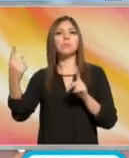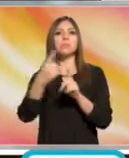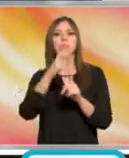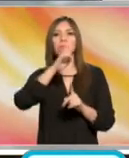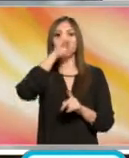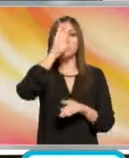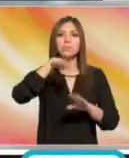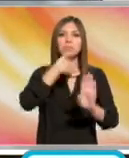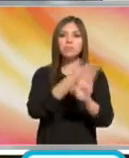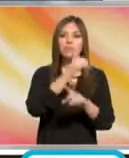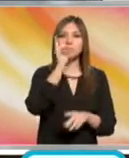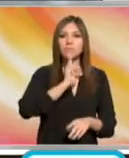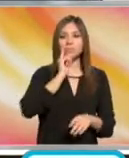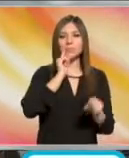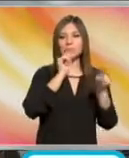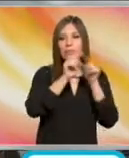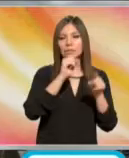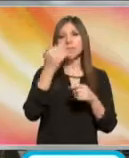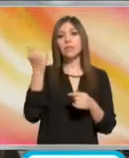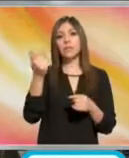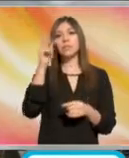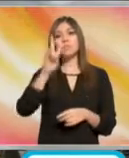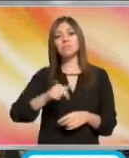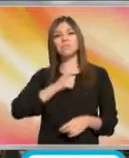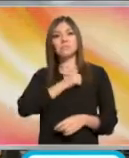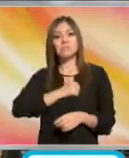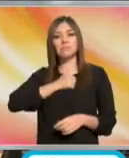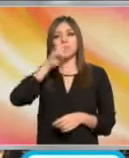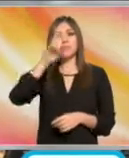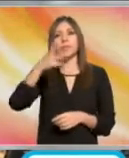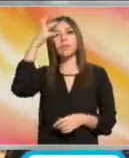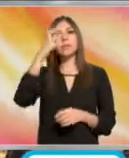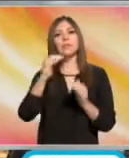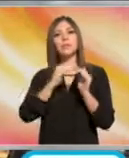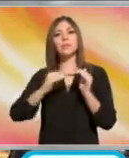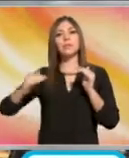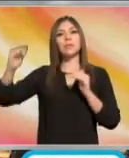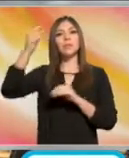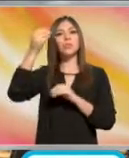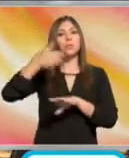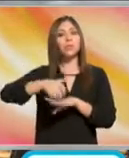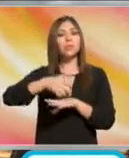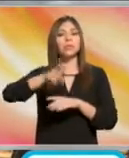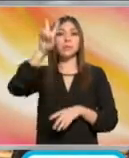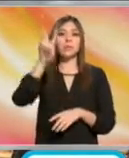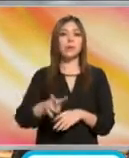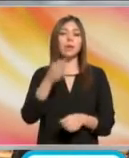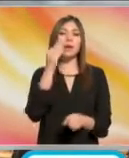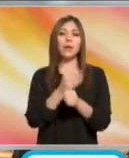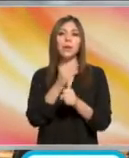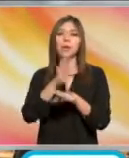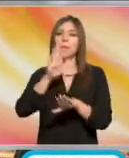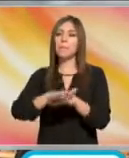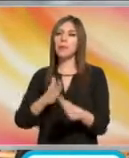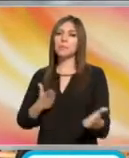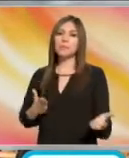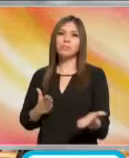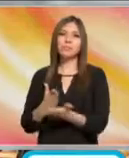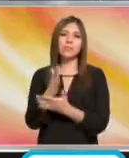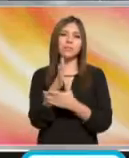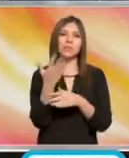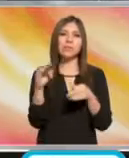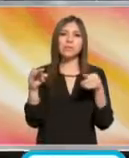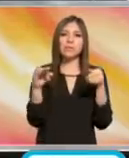más, tristemente, en los círculos más cercanos. Y es una cifra alta, Así es. Viviana, O sea, muy date alta. cuenta, estamos rebasando